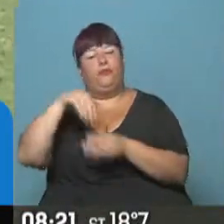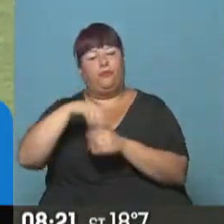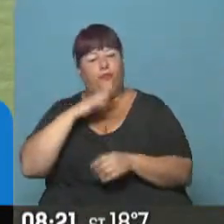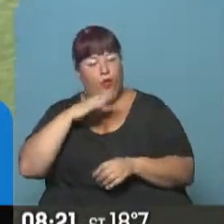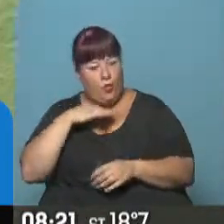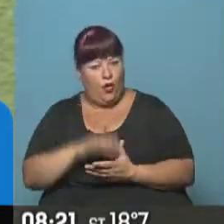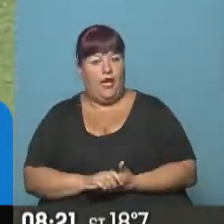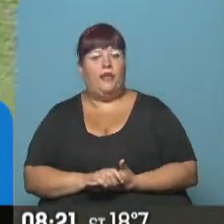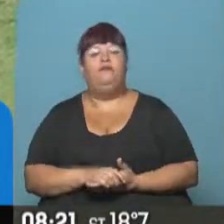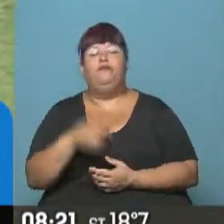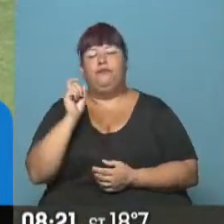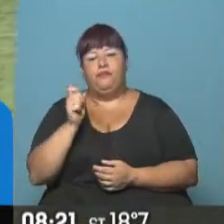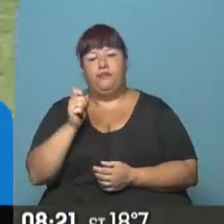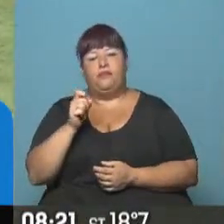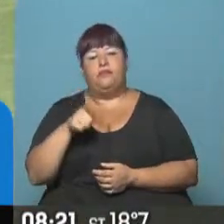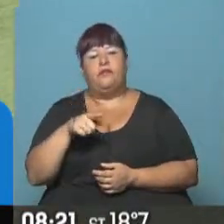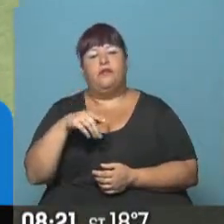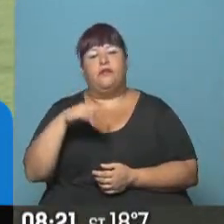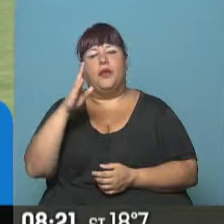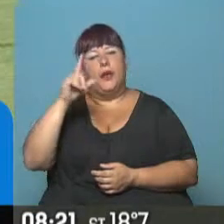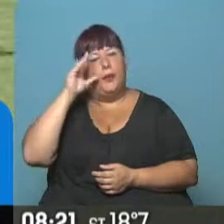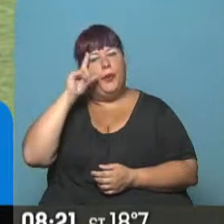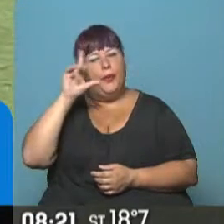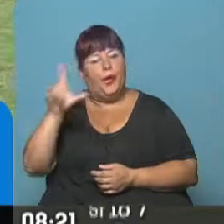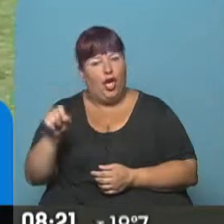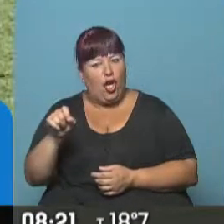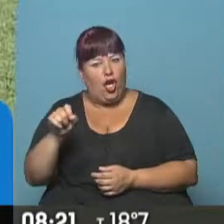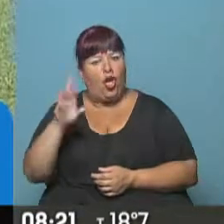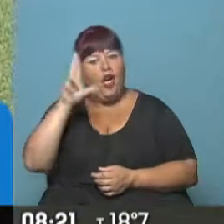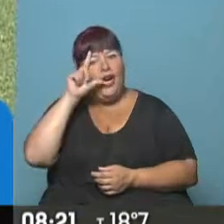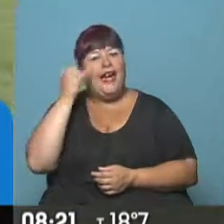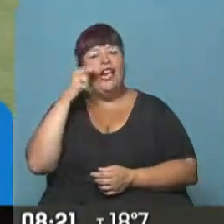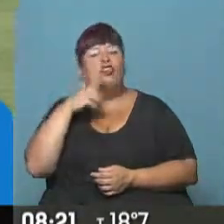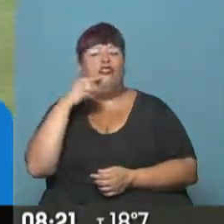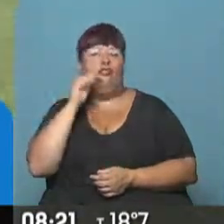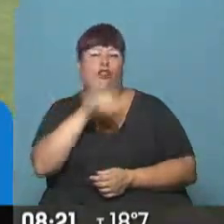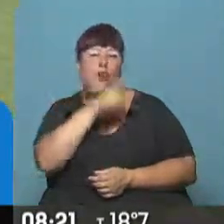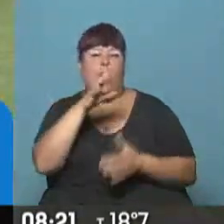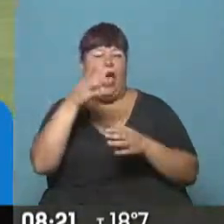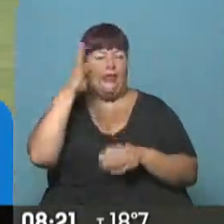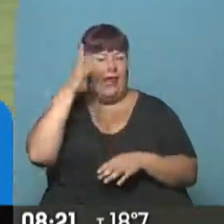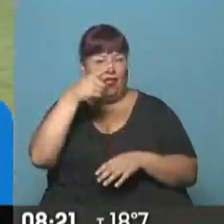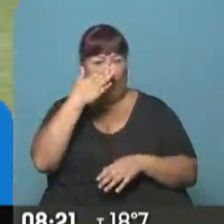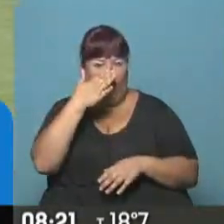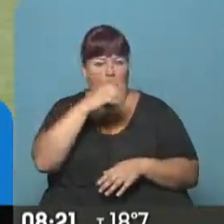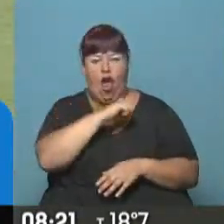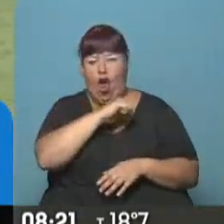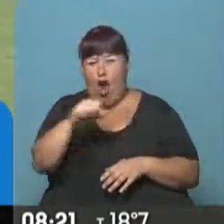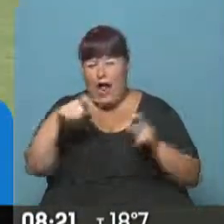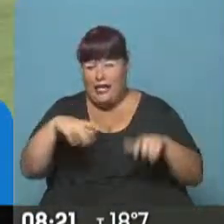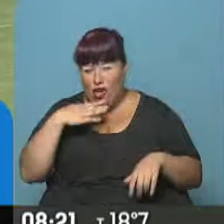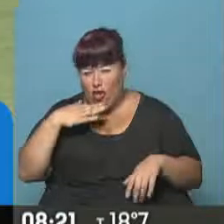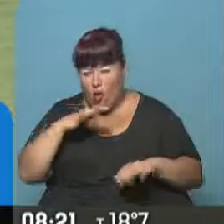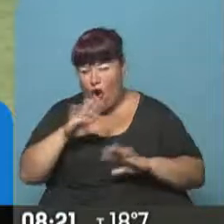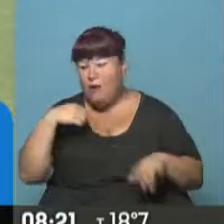Boca Juniors. Hablamos de Emanuel Bebelo Reynoso, gran figura de Talleres de Córdoba. Metió un golazo en la Bombonera. Yo